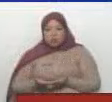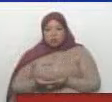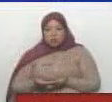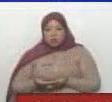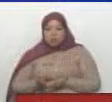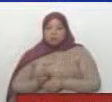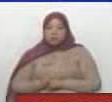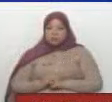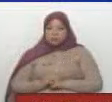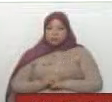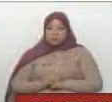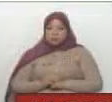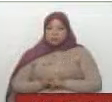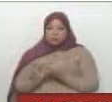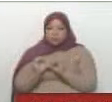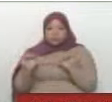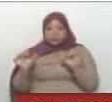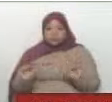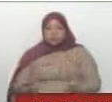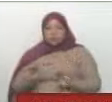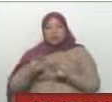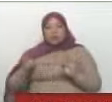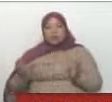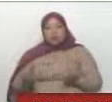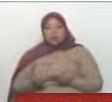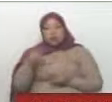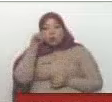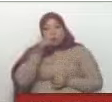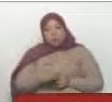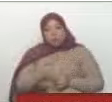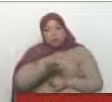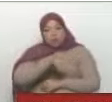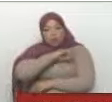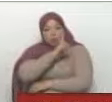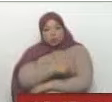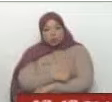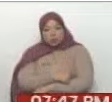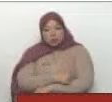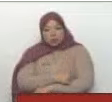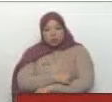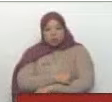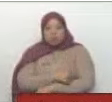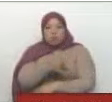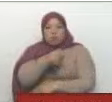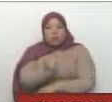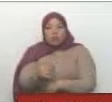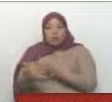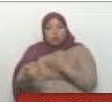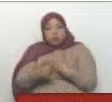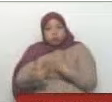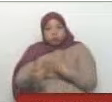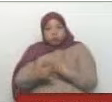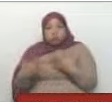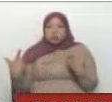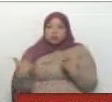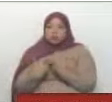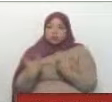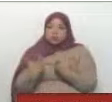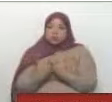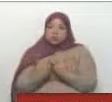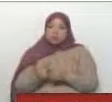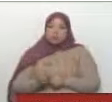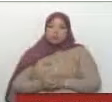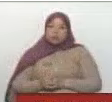dice Ramonet, el sistema mundo creado por el poder de Occidente. Y tienen la guerra de Gaza,